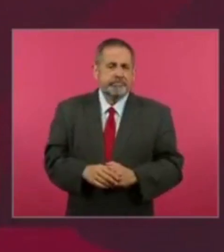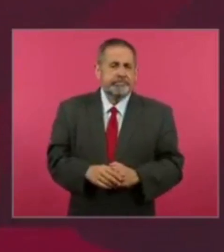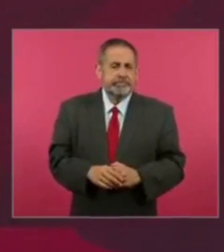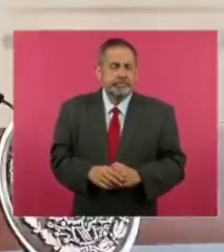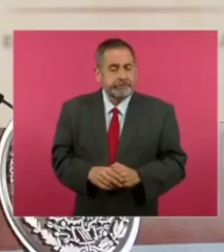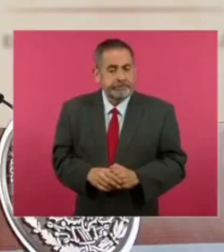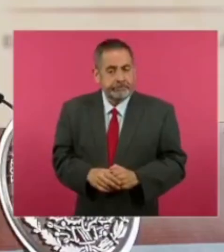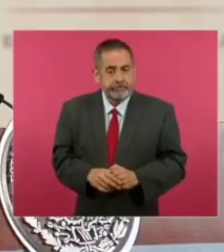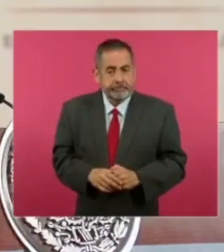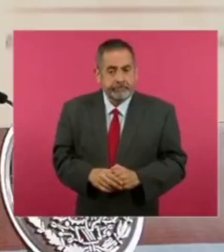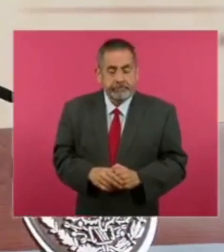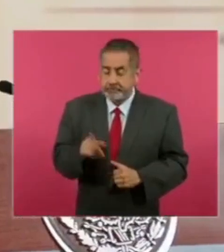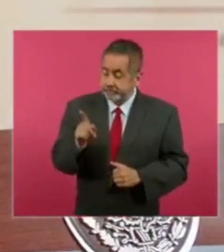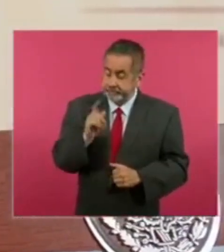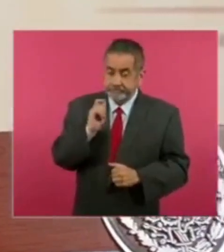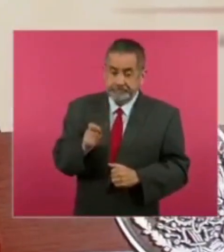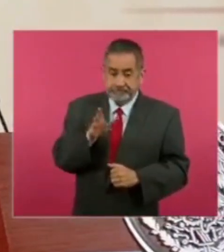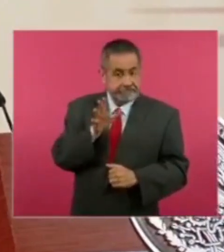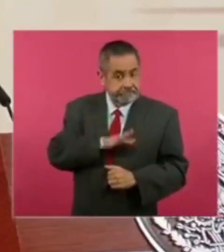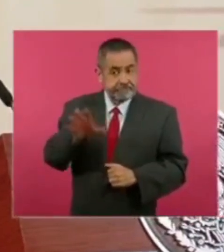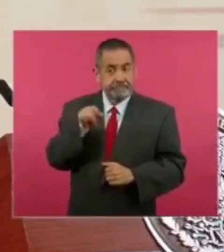Fue una cosa